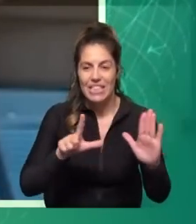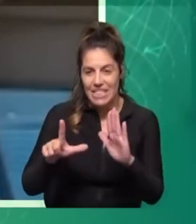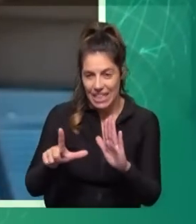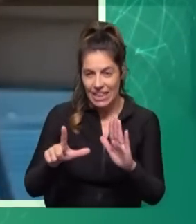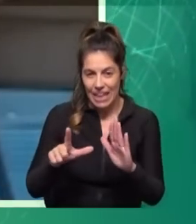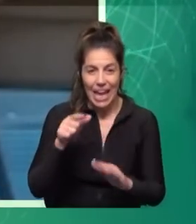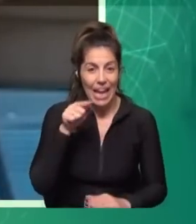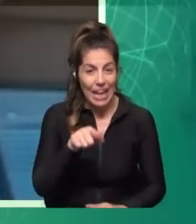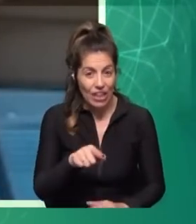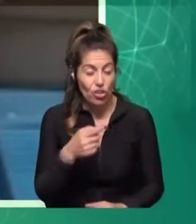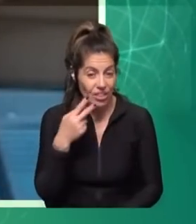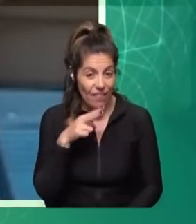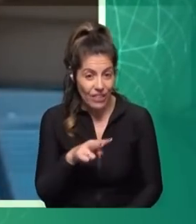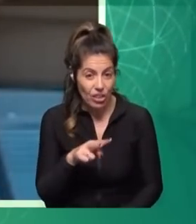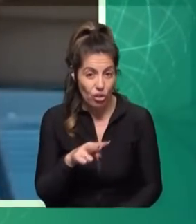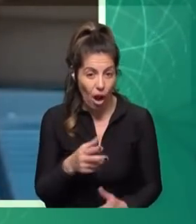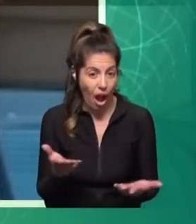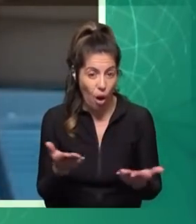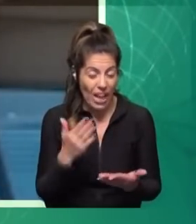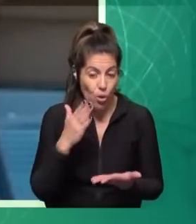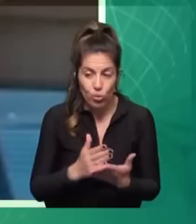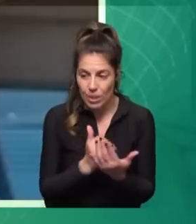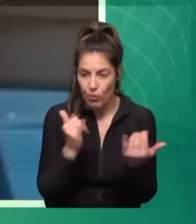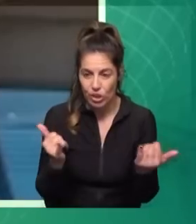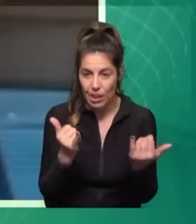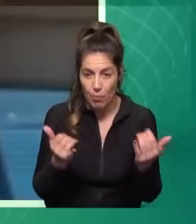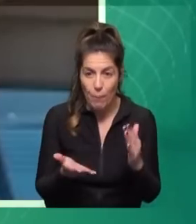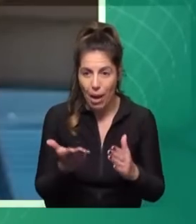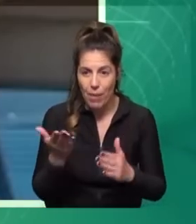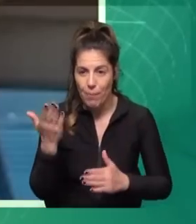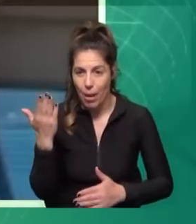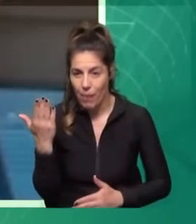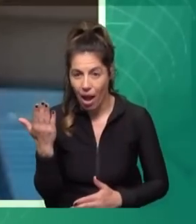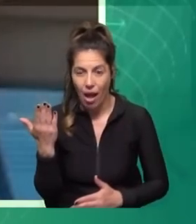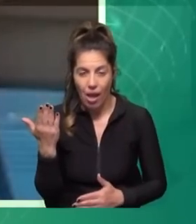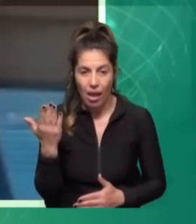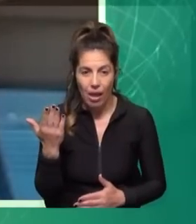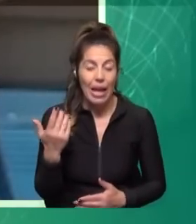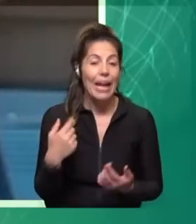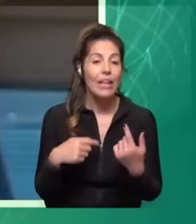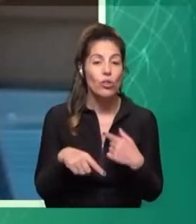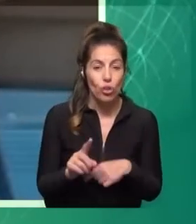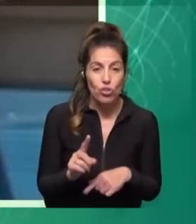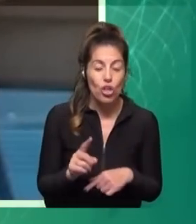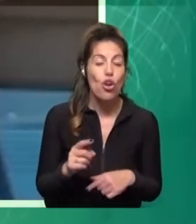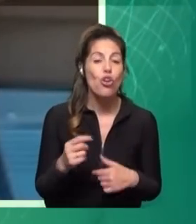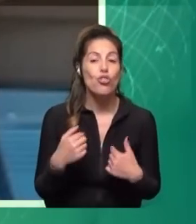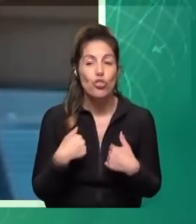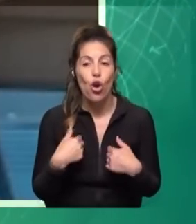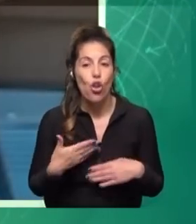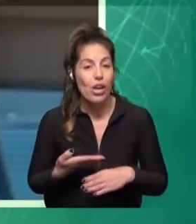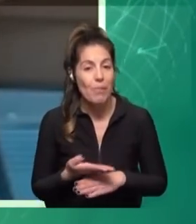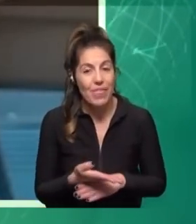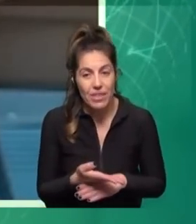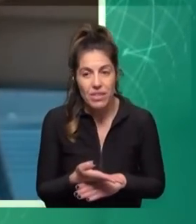Esto se está viendo acrecentado en el último tiempo y entonces yo lo que le